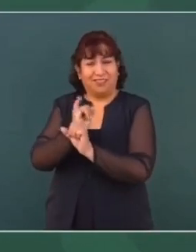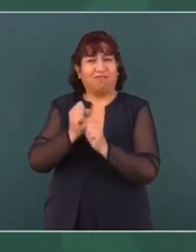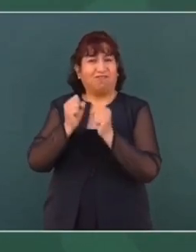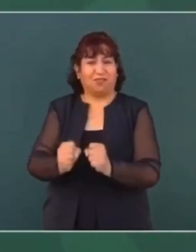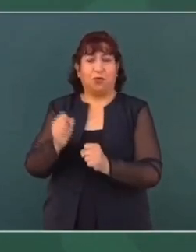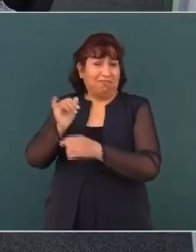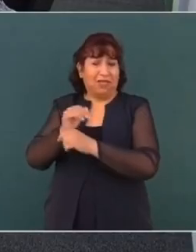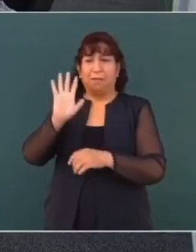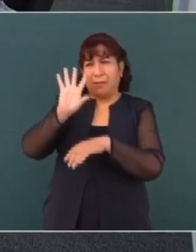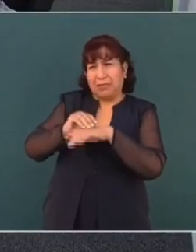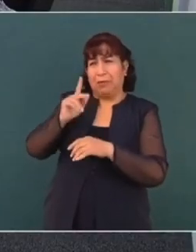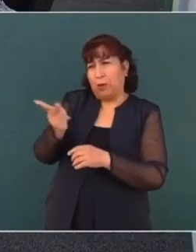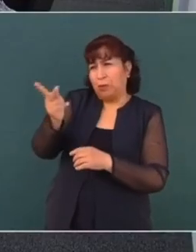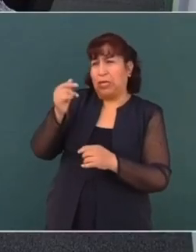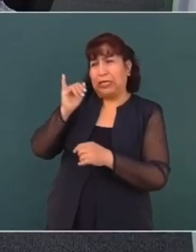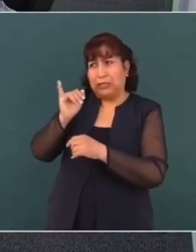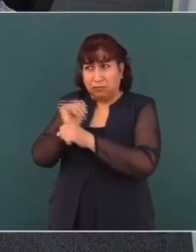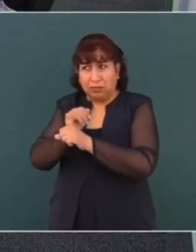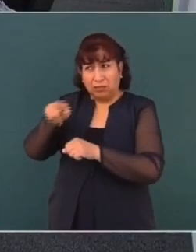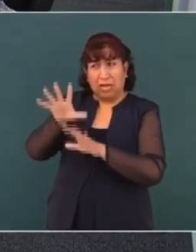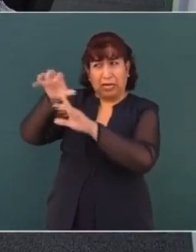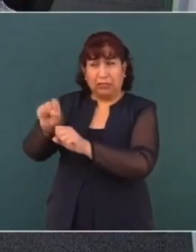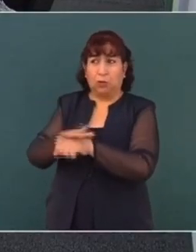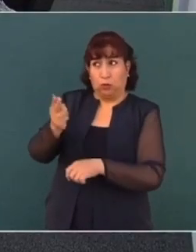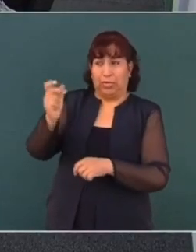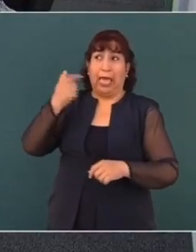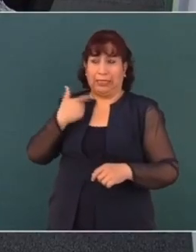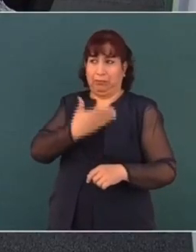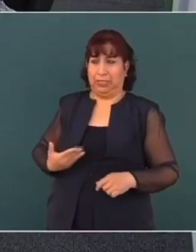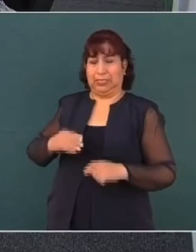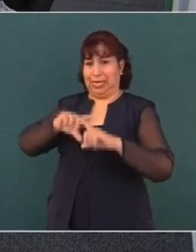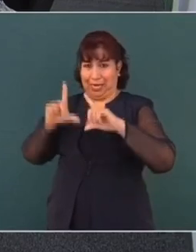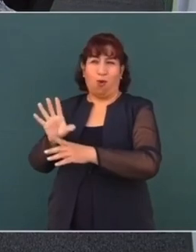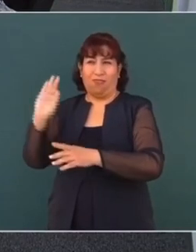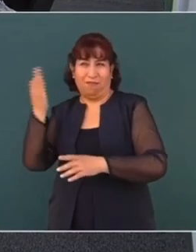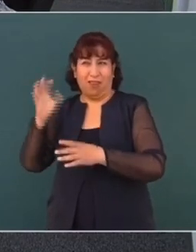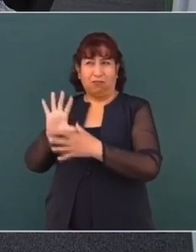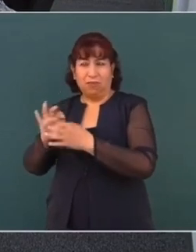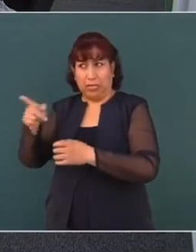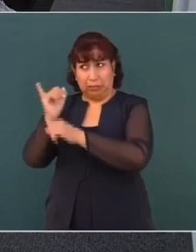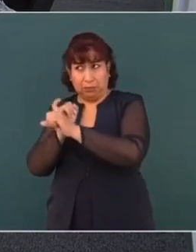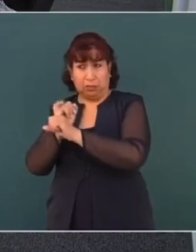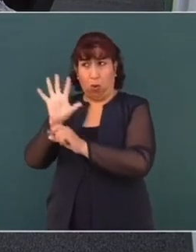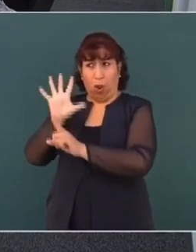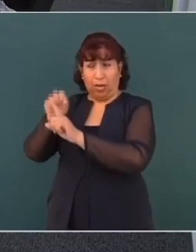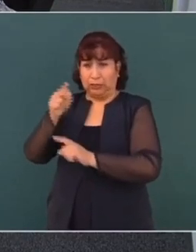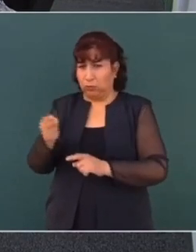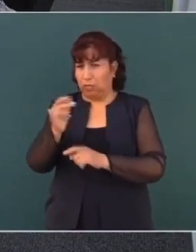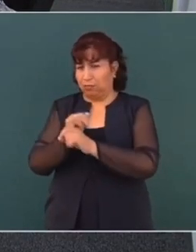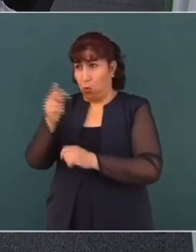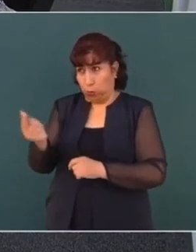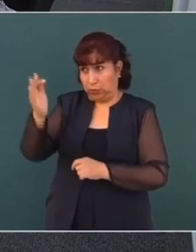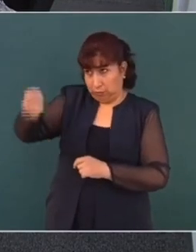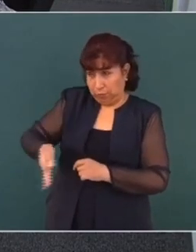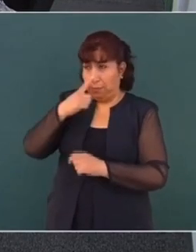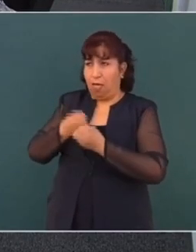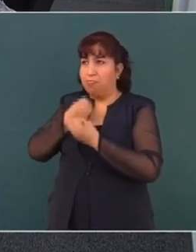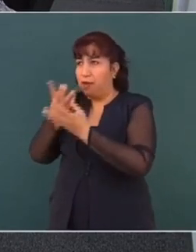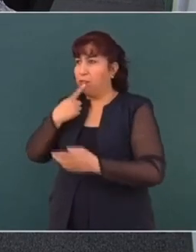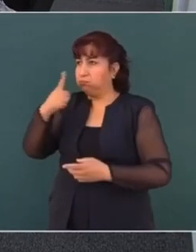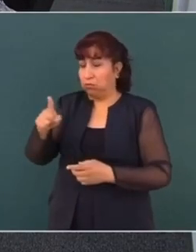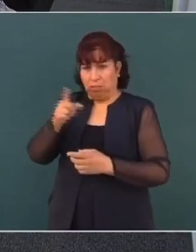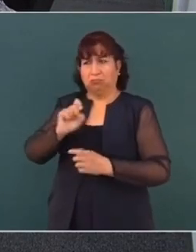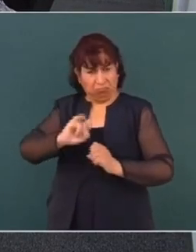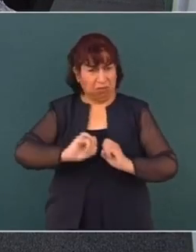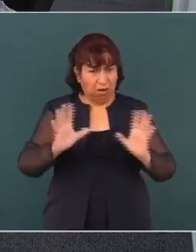seguramente el Ministerio Público. Si esta investigación alcanza, porque en ese momento usted era presidente nacional de Morena en el 2015, si esa investigación lo alcanza, ¿usted estaría dispuesto a declarar ante la